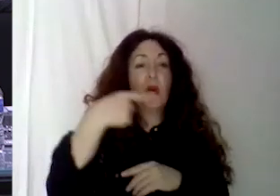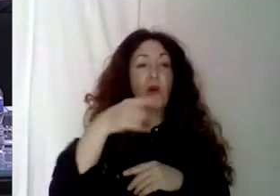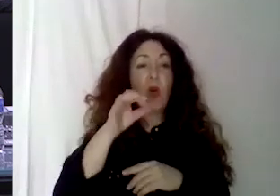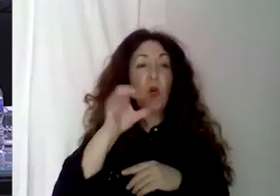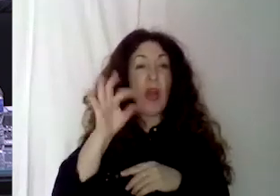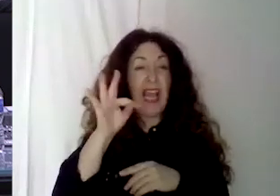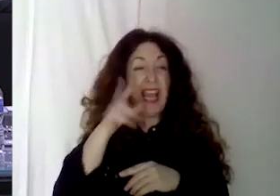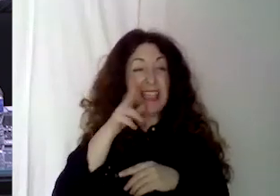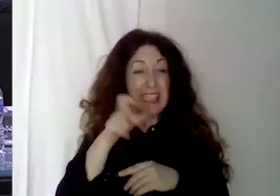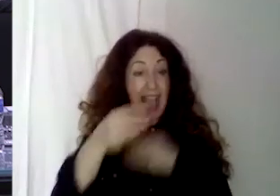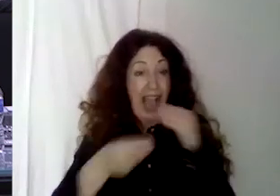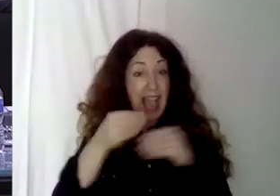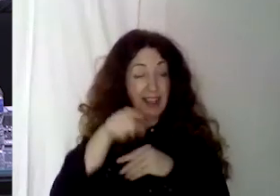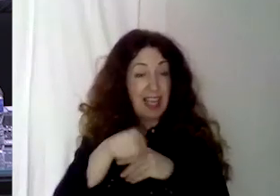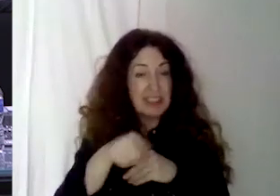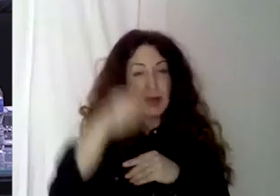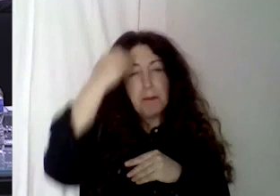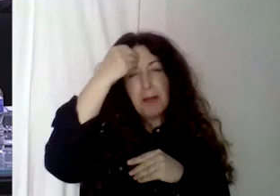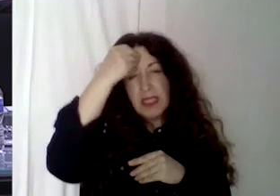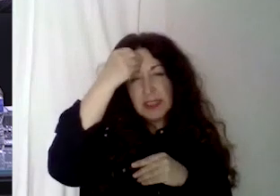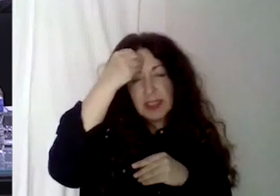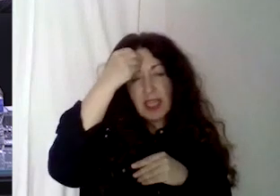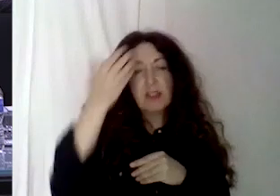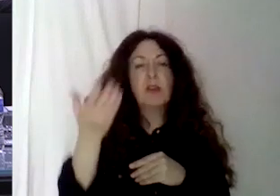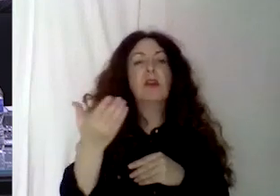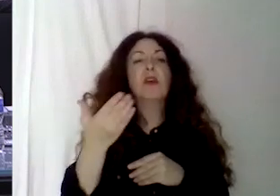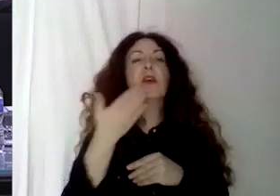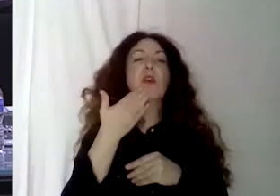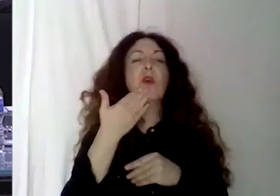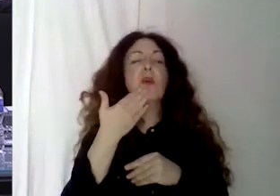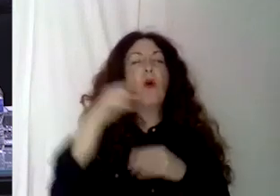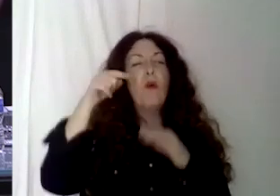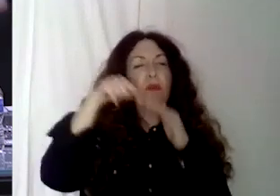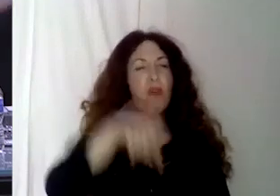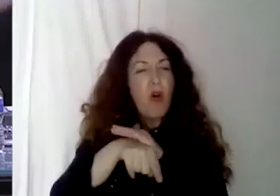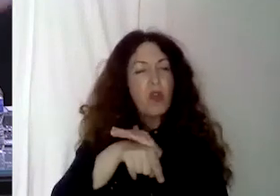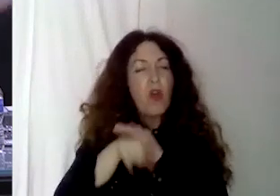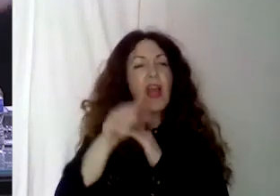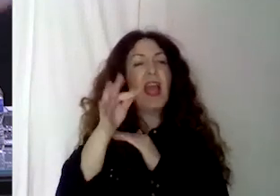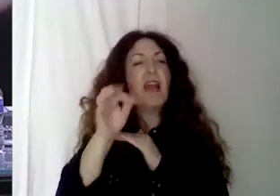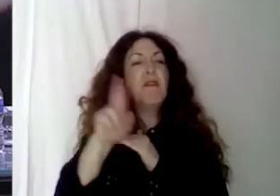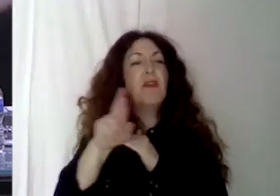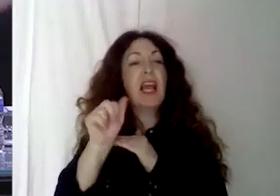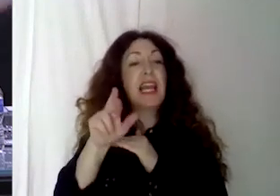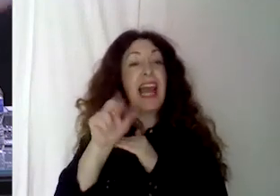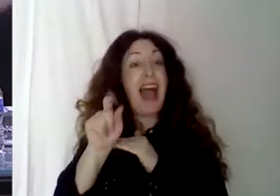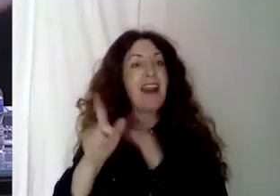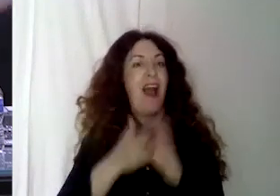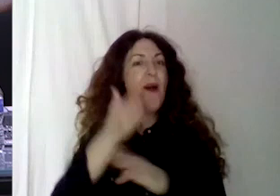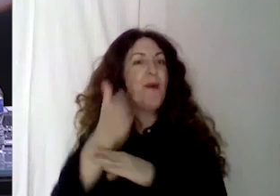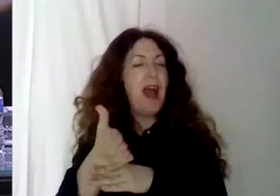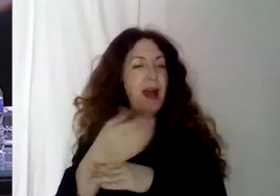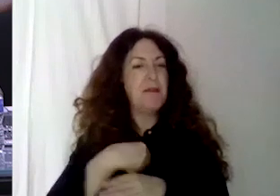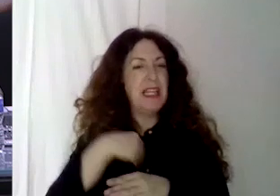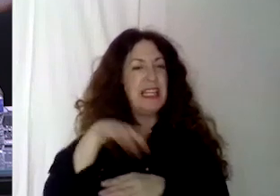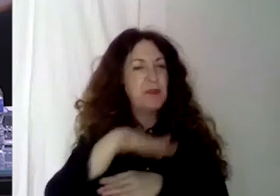esto, estaba pensando en el fondo que quedaba del sustrato de Ferrara. Y ahí es donde va Gesualdo. ¿Va a Ferrara a